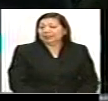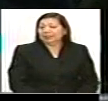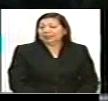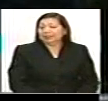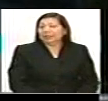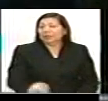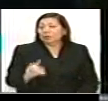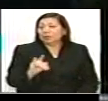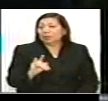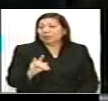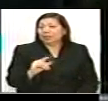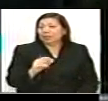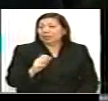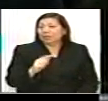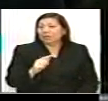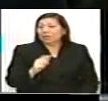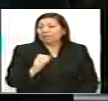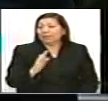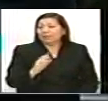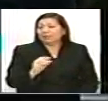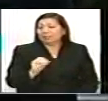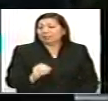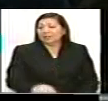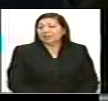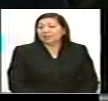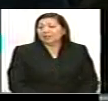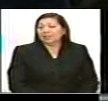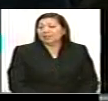Lo usa el geofísico.